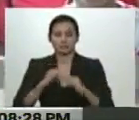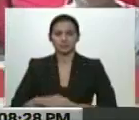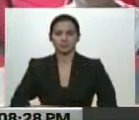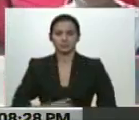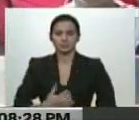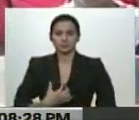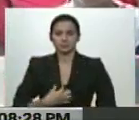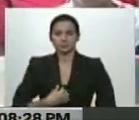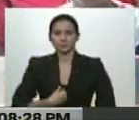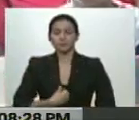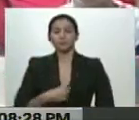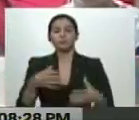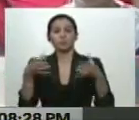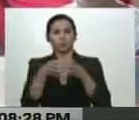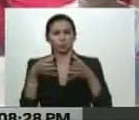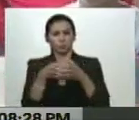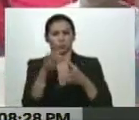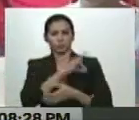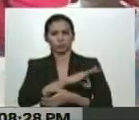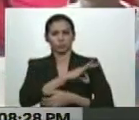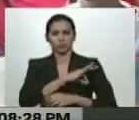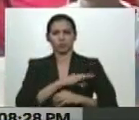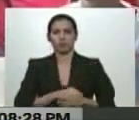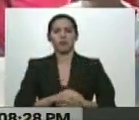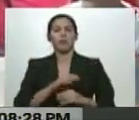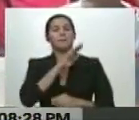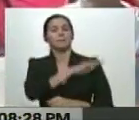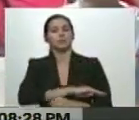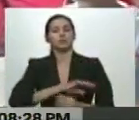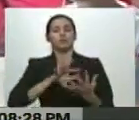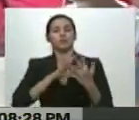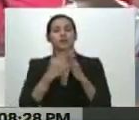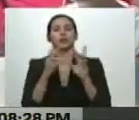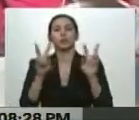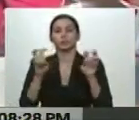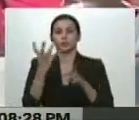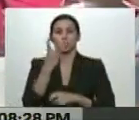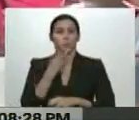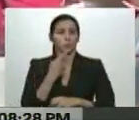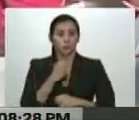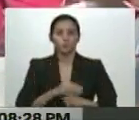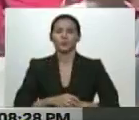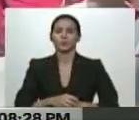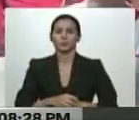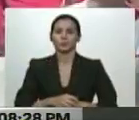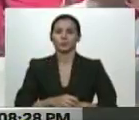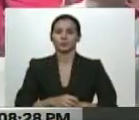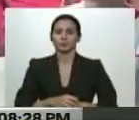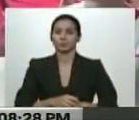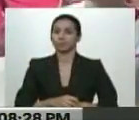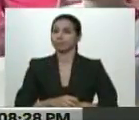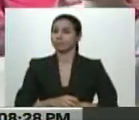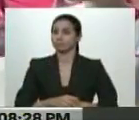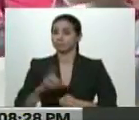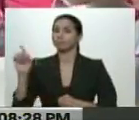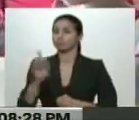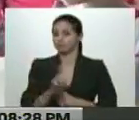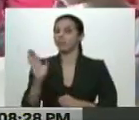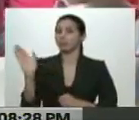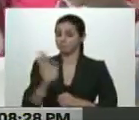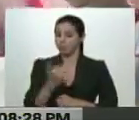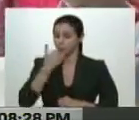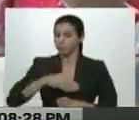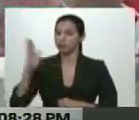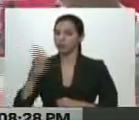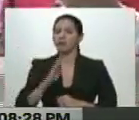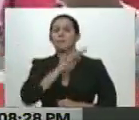del gabinete social de la Gran Misión Barrio Nuevo, Barrio Tricolor, que nos está esperando, porque para acá viene la Gran Misión Barrio Nuevo,